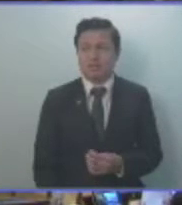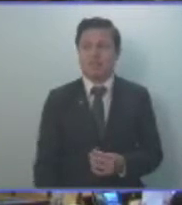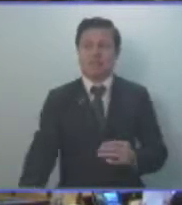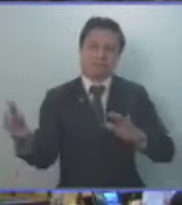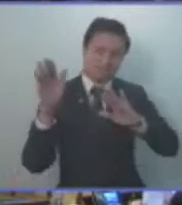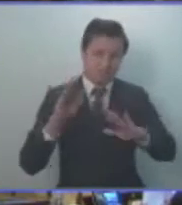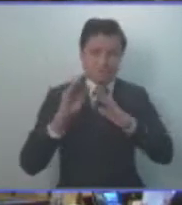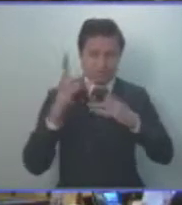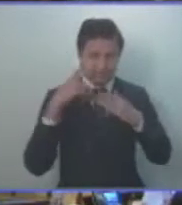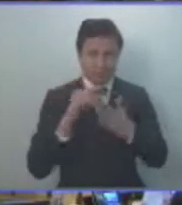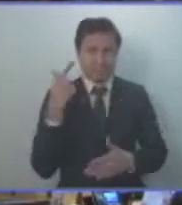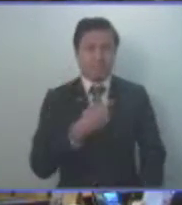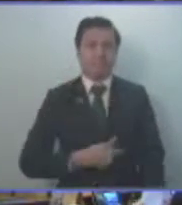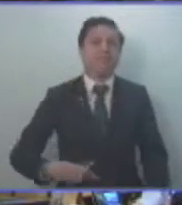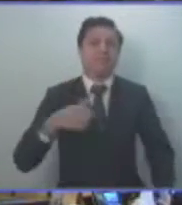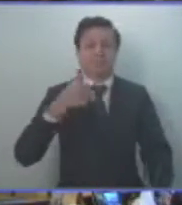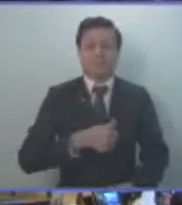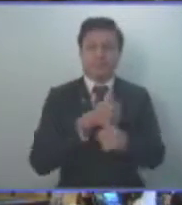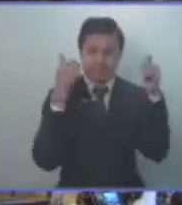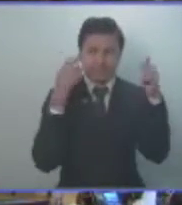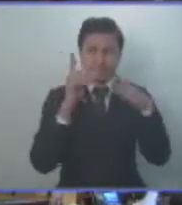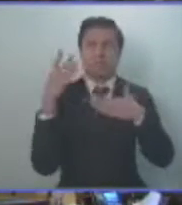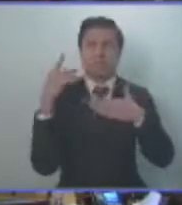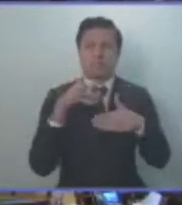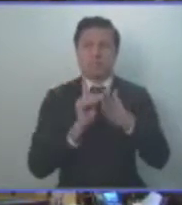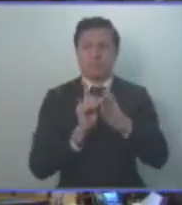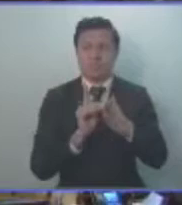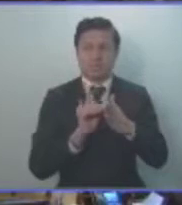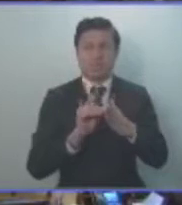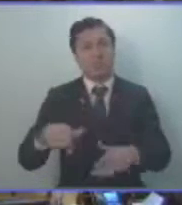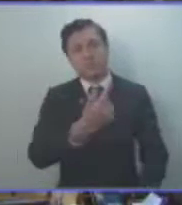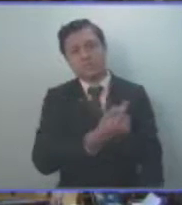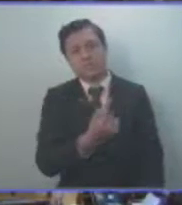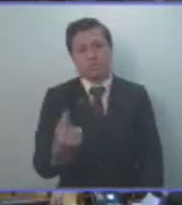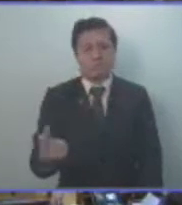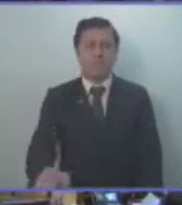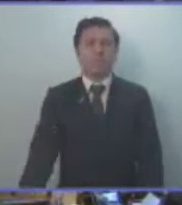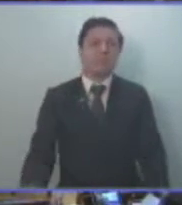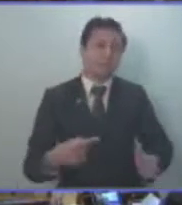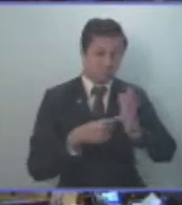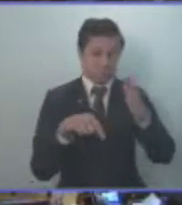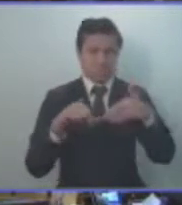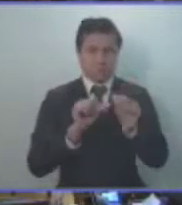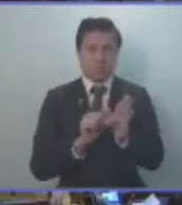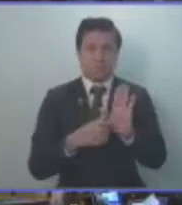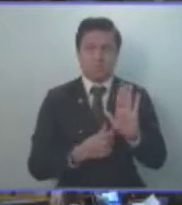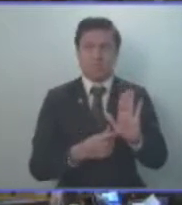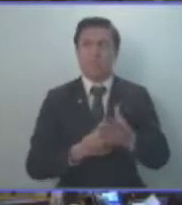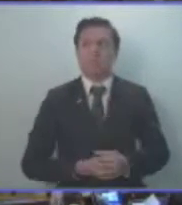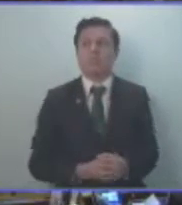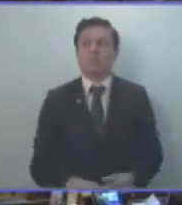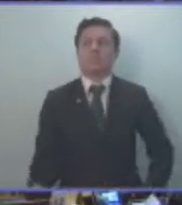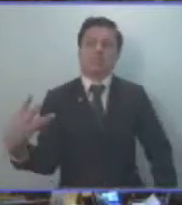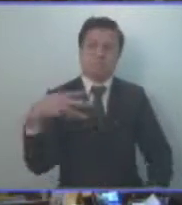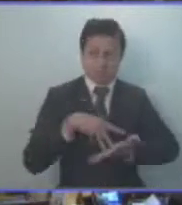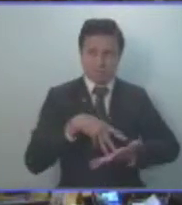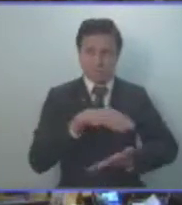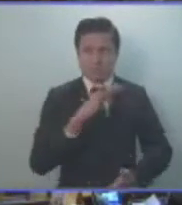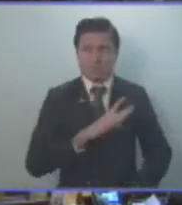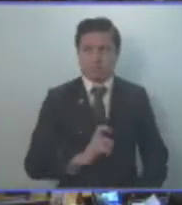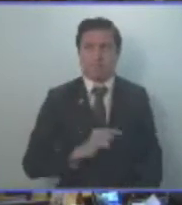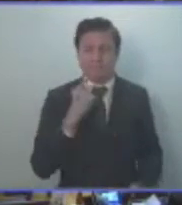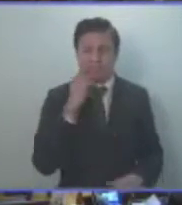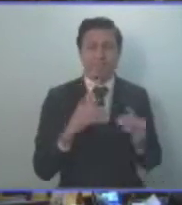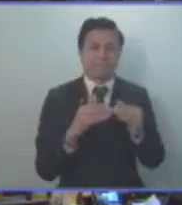Gracias, colega presidente. Muy buenos días, colegas diputados y diputadas y demás personas que presencian esta plenaria y el pueblo salvadoreño que nos sigue